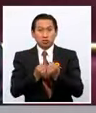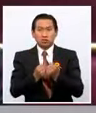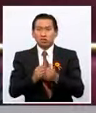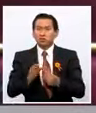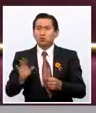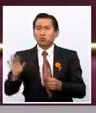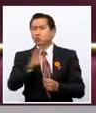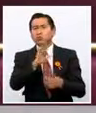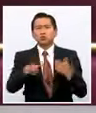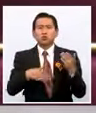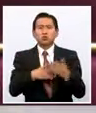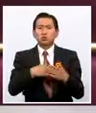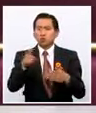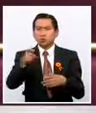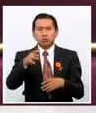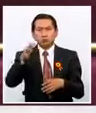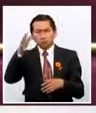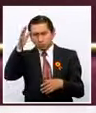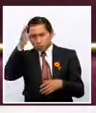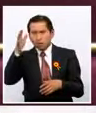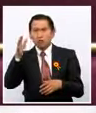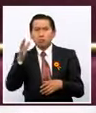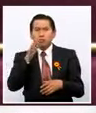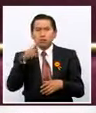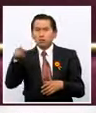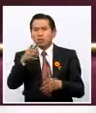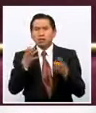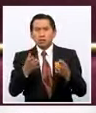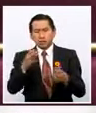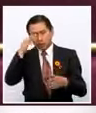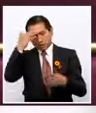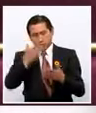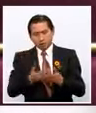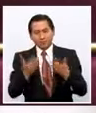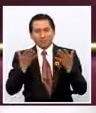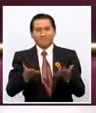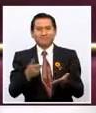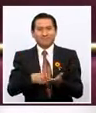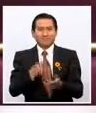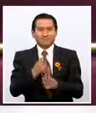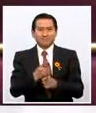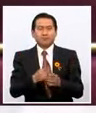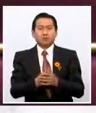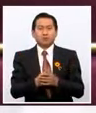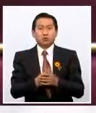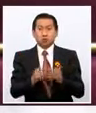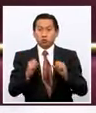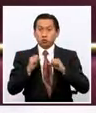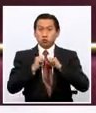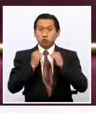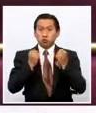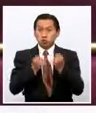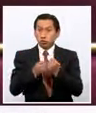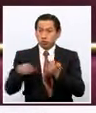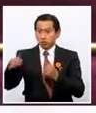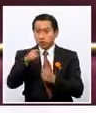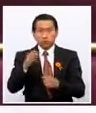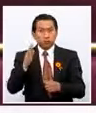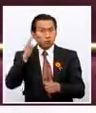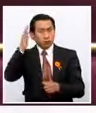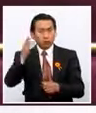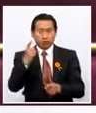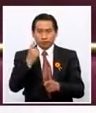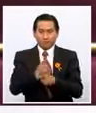padres y las madres queremos dejarle a nuestros hijos son las sociedades que terminan construyendo la